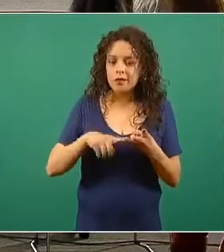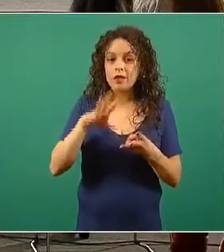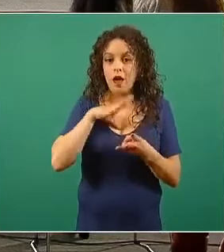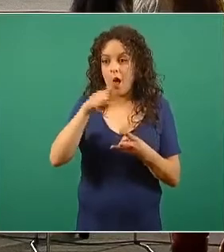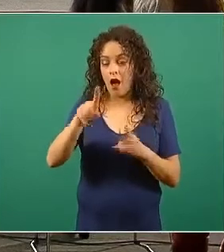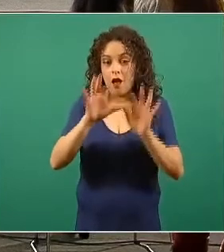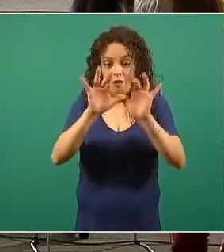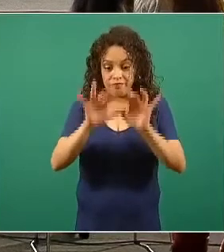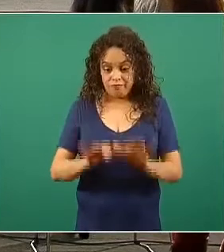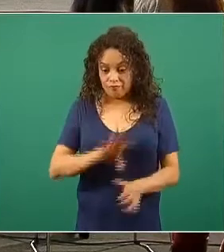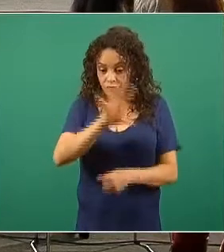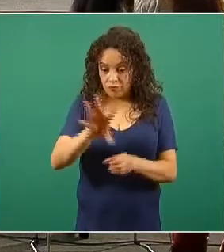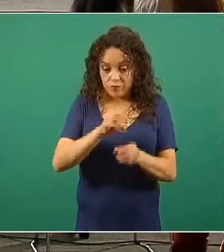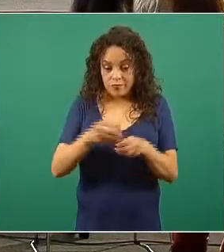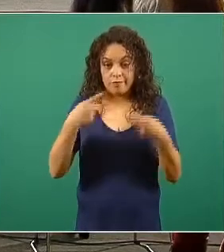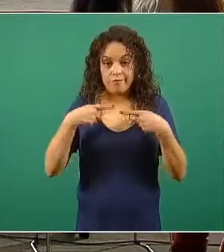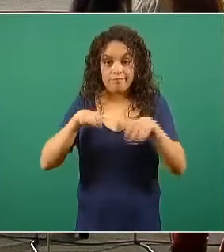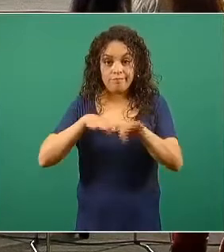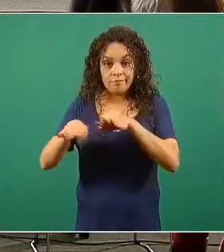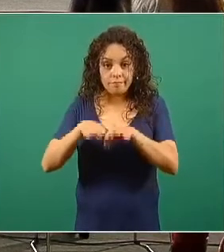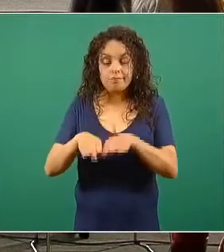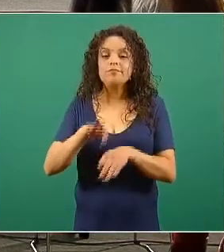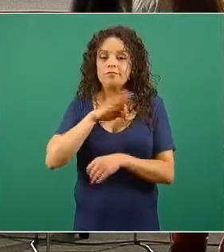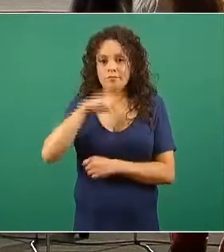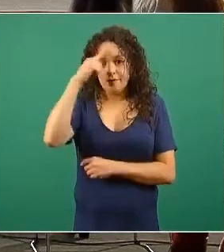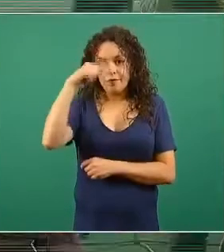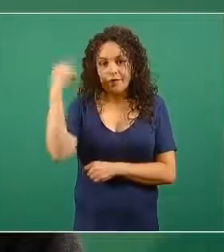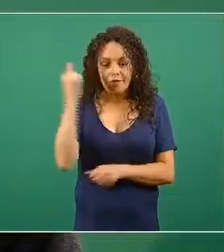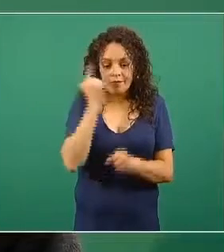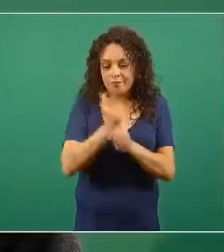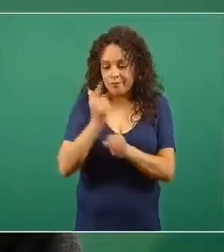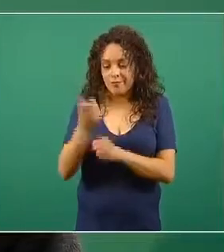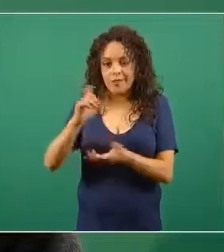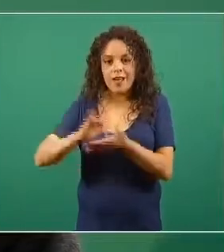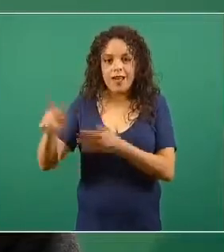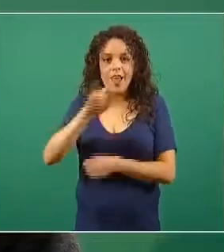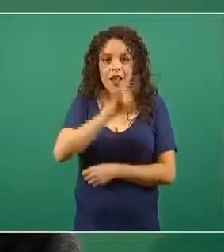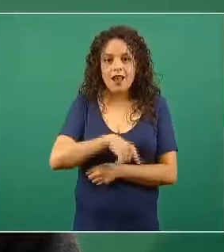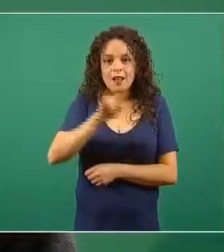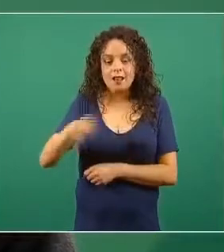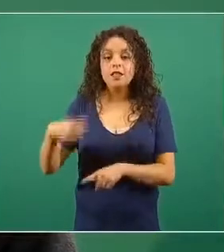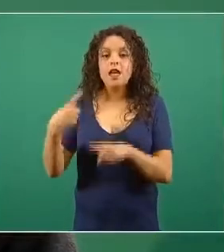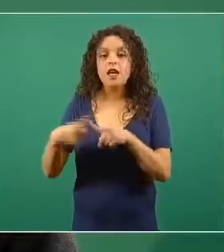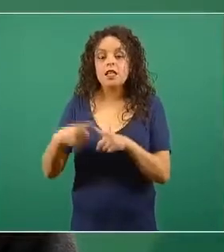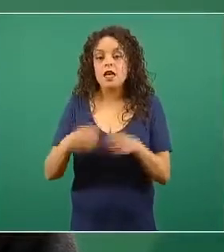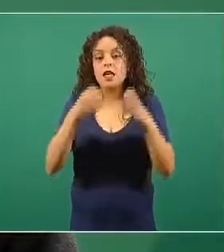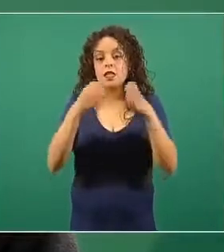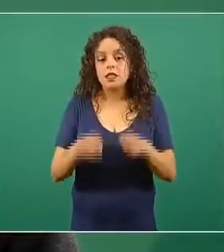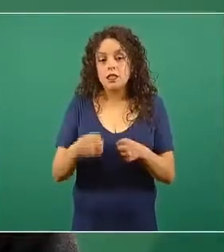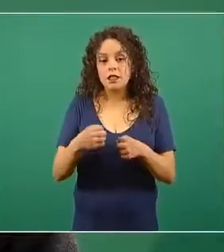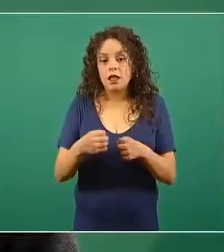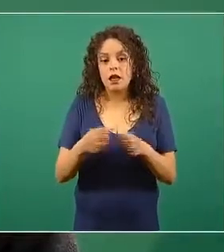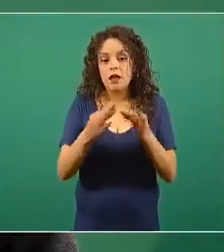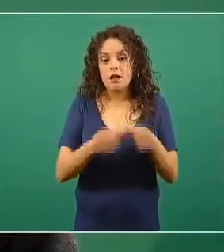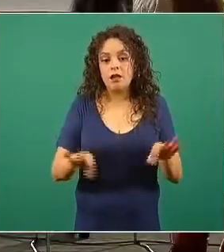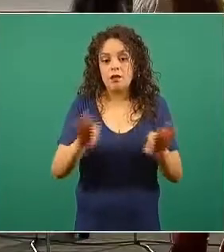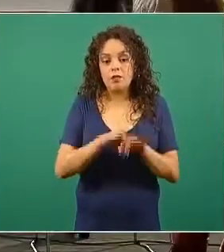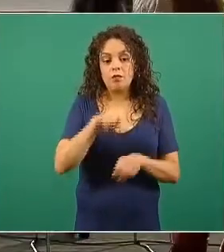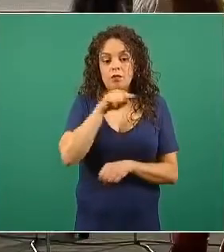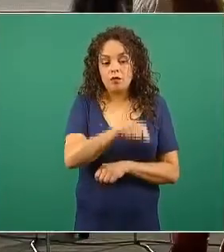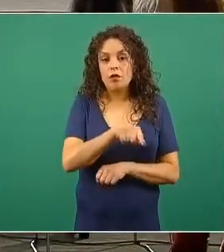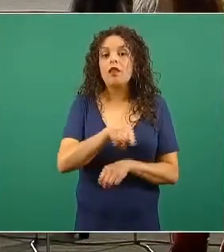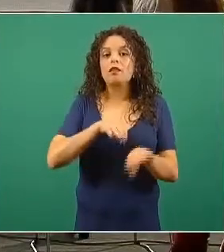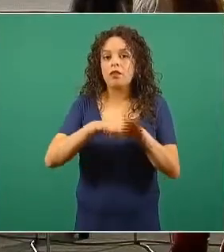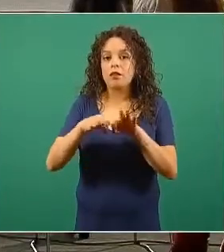trabajadores y que además pueden identificar en esa lista quién estuvo o está en la primera línea en la atención al